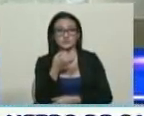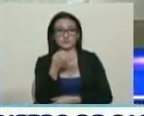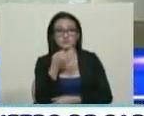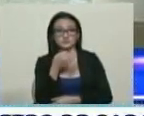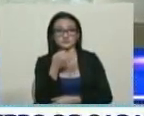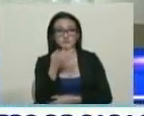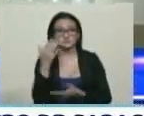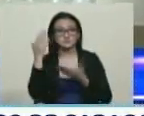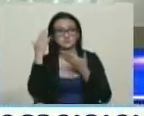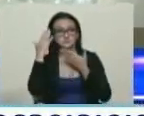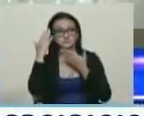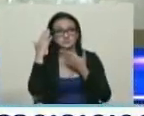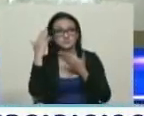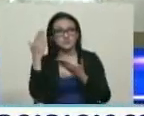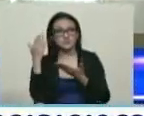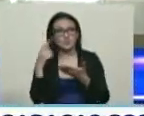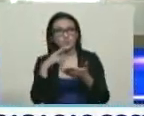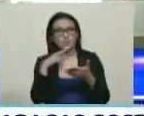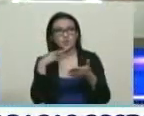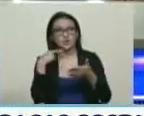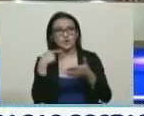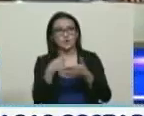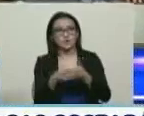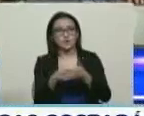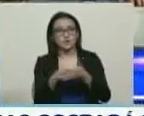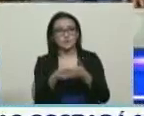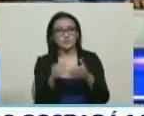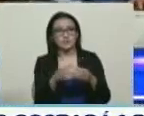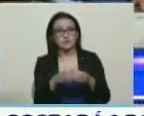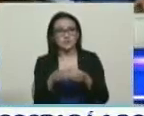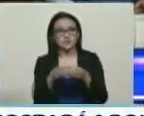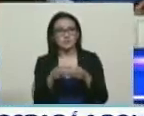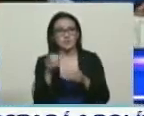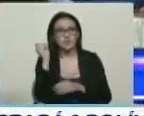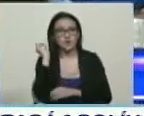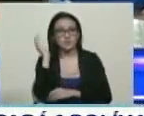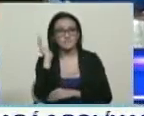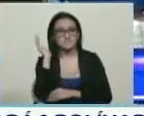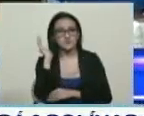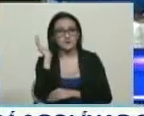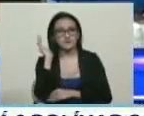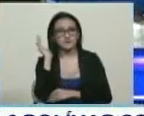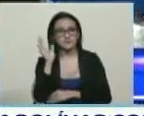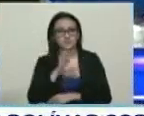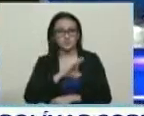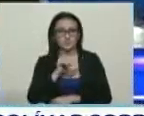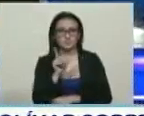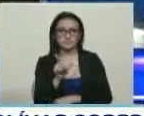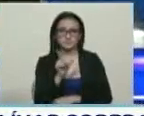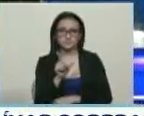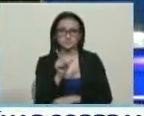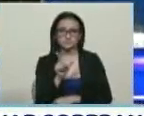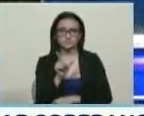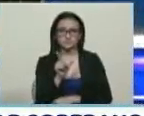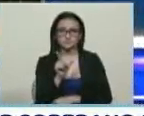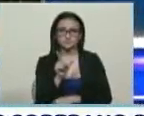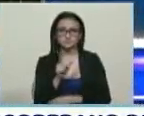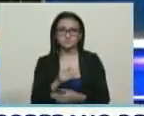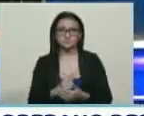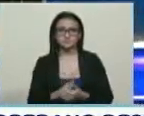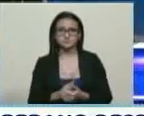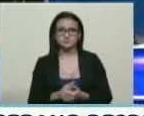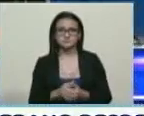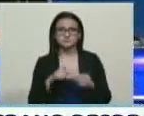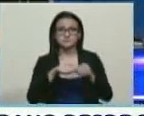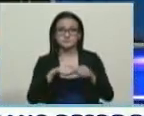un cordial saludo en nombre del comando de campaña del Partido Socialista Unido de Venezuela y del Gran